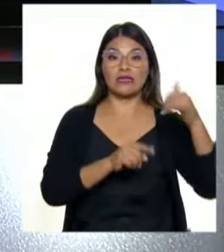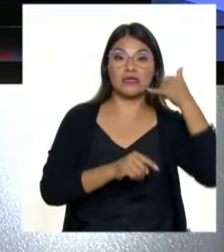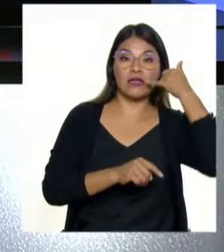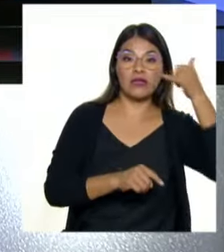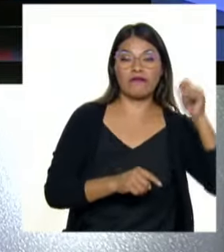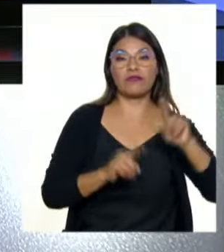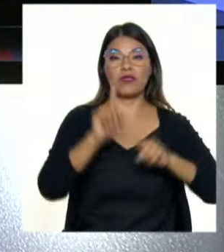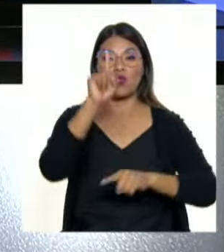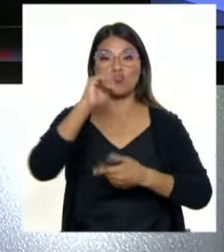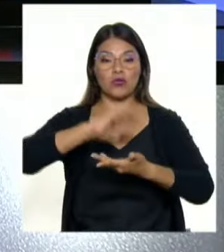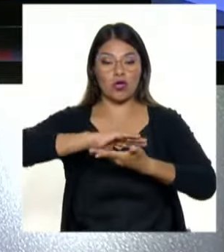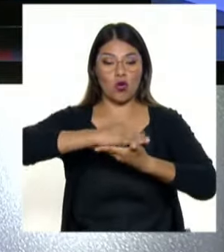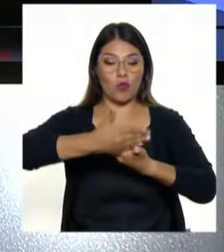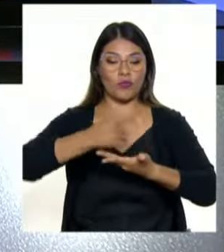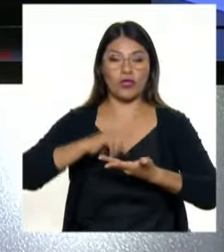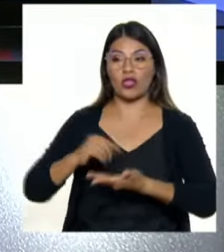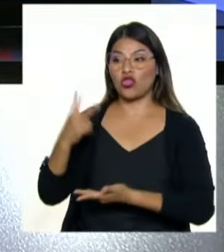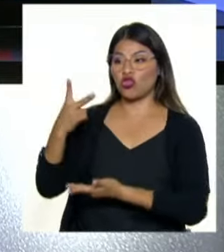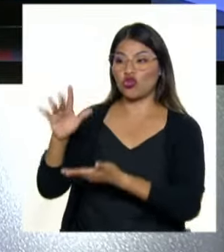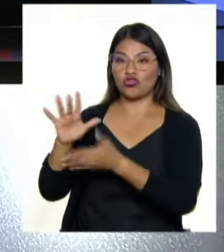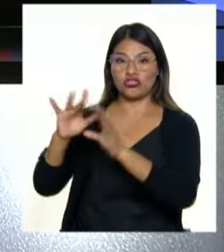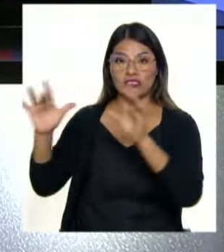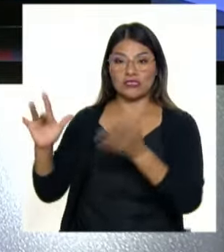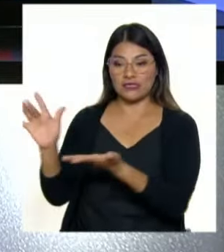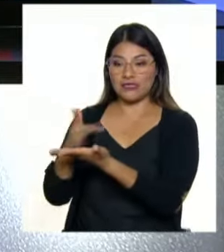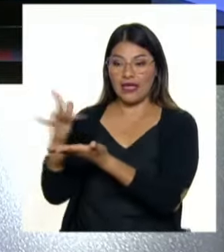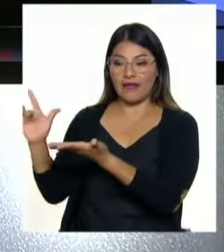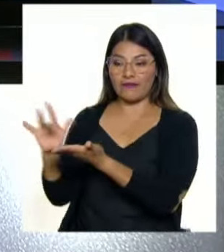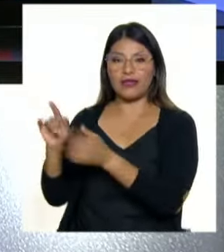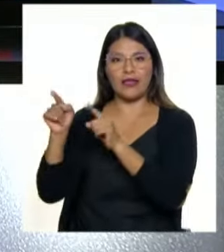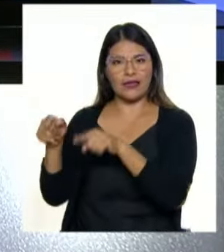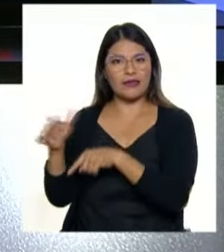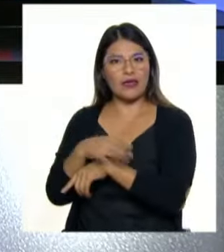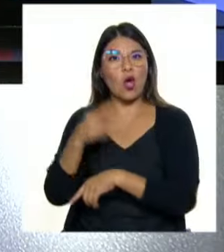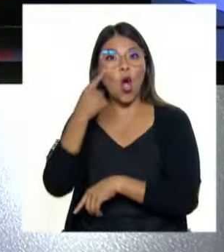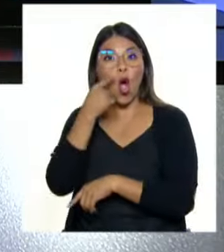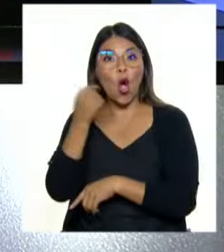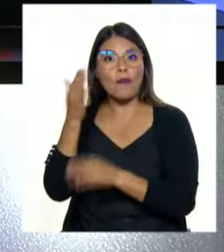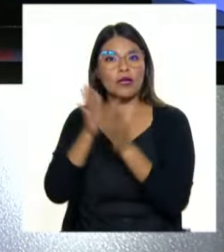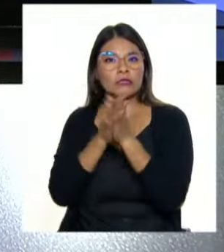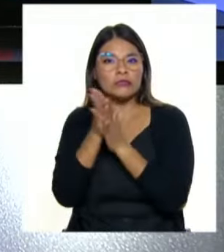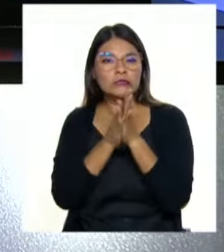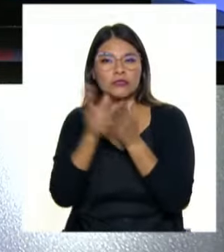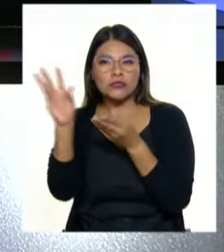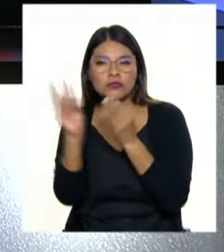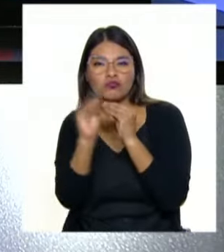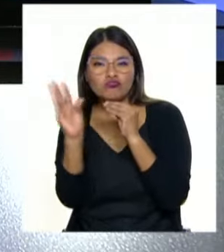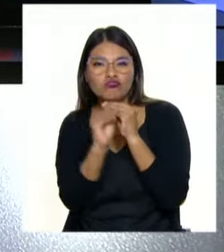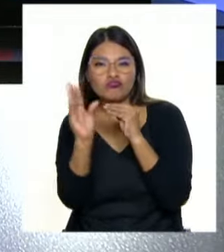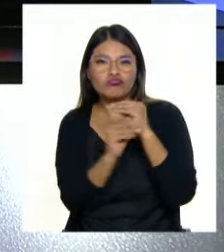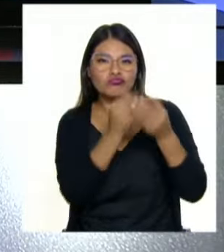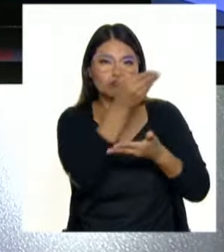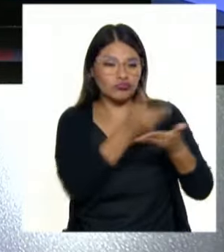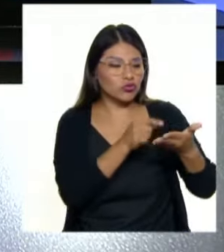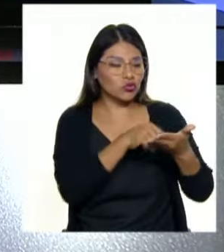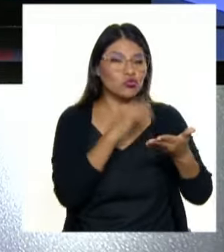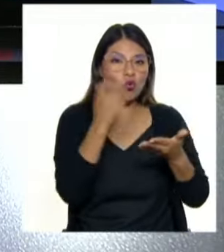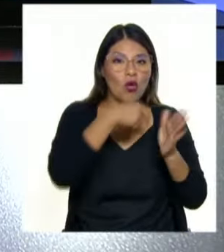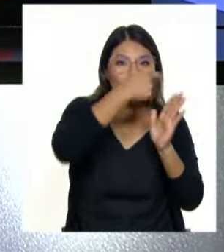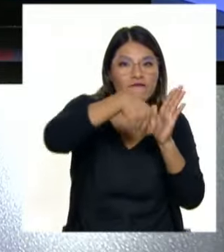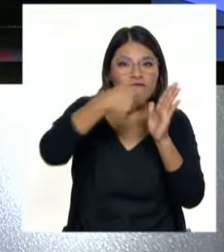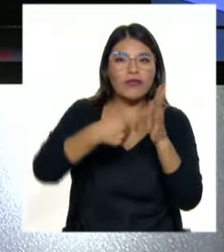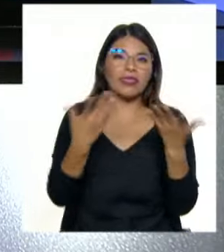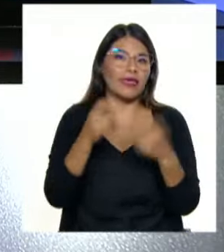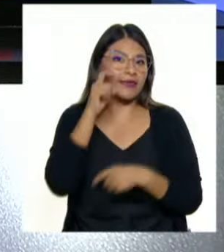Y dos tablets son las herramientas en las que un presunto pedófilo almacenaba material pornográfico infantil en el Callao. Una